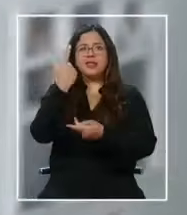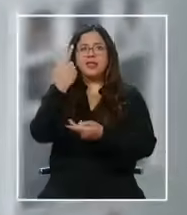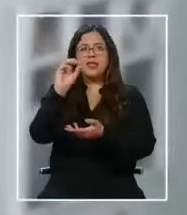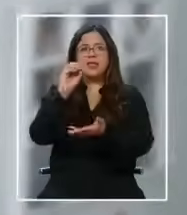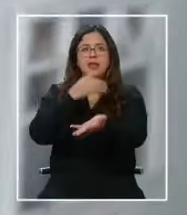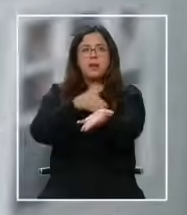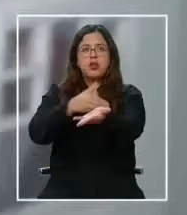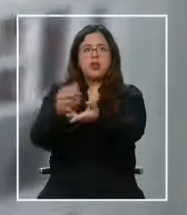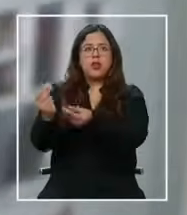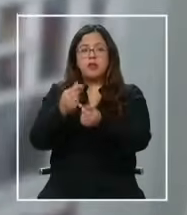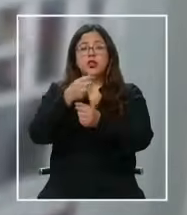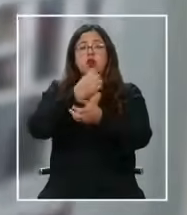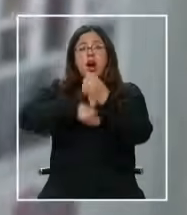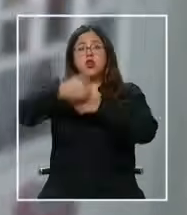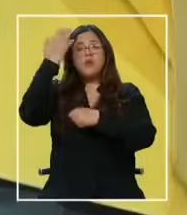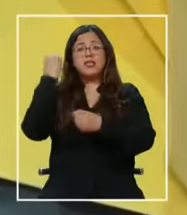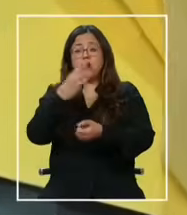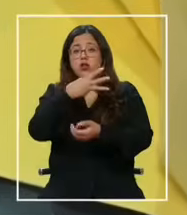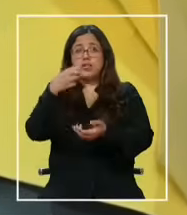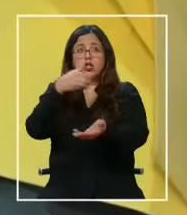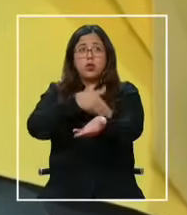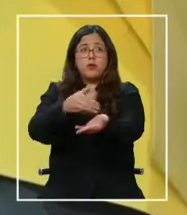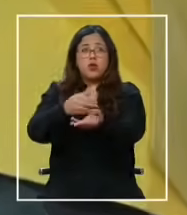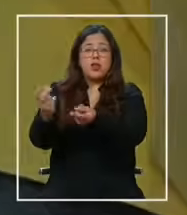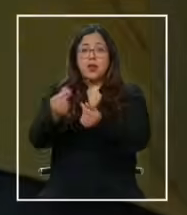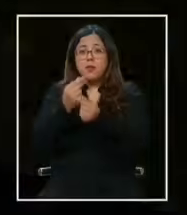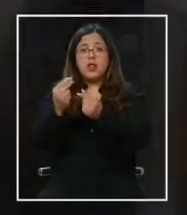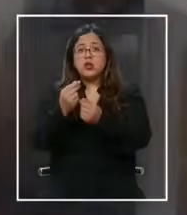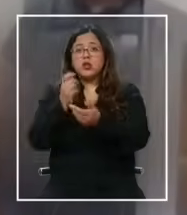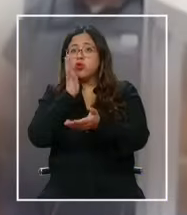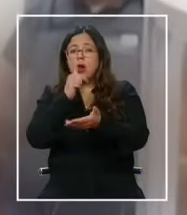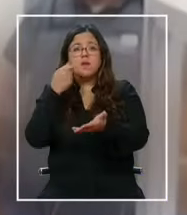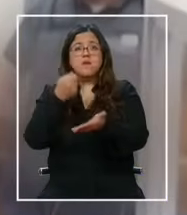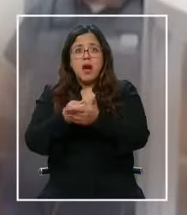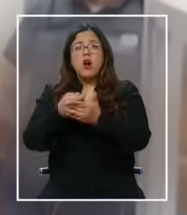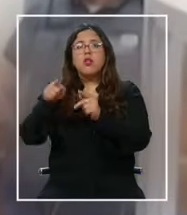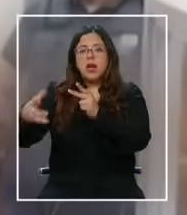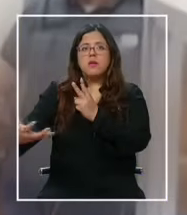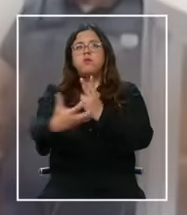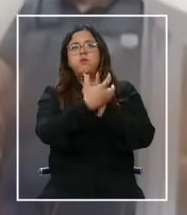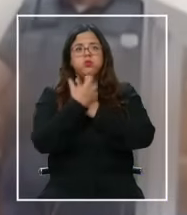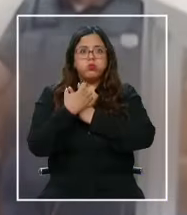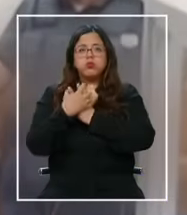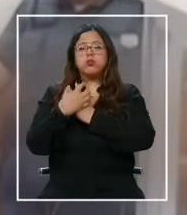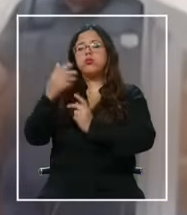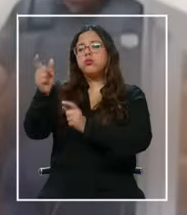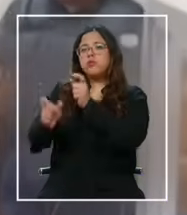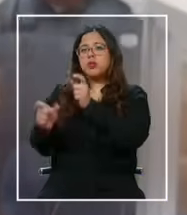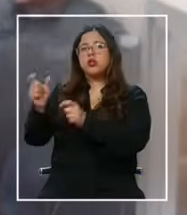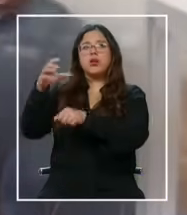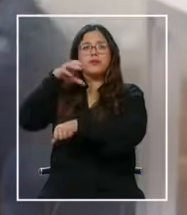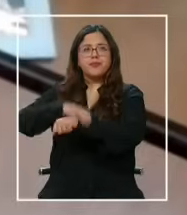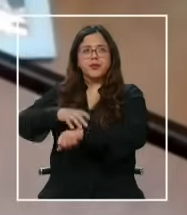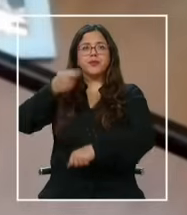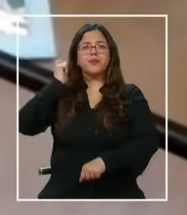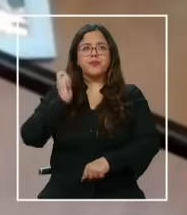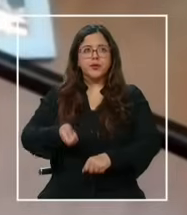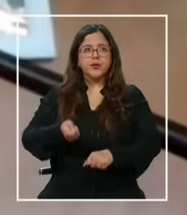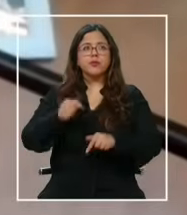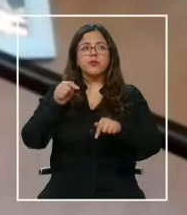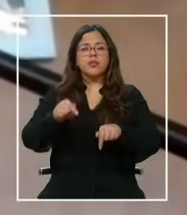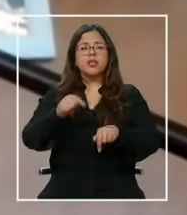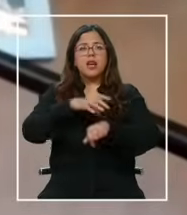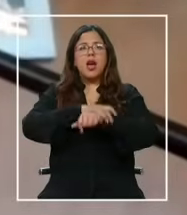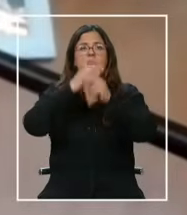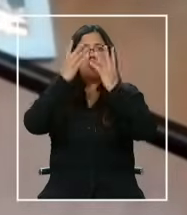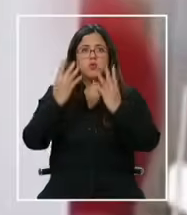año pasado pidieron 300 millones que no se pagaron y fueron capturados la banda desbaratada y los secuestradores formalizados quedaron en